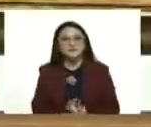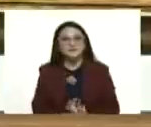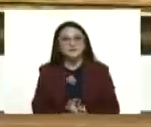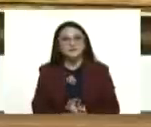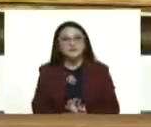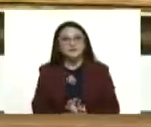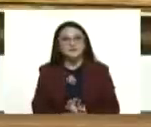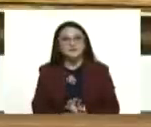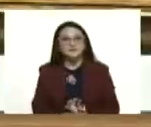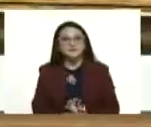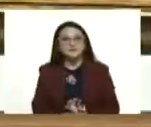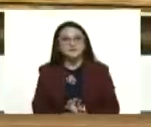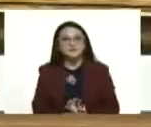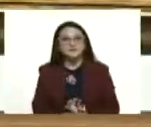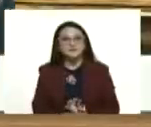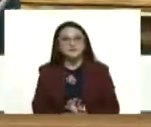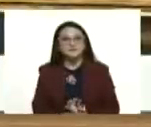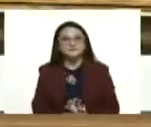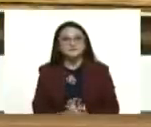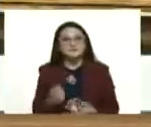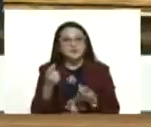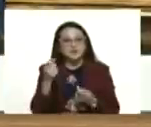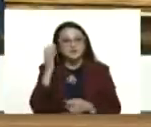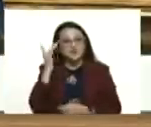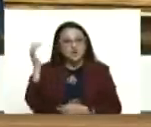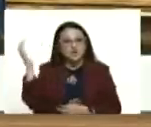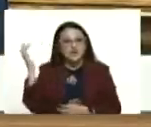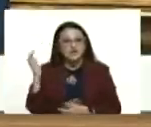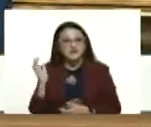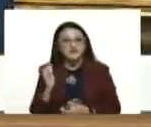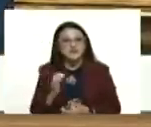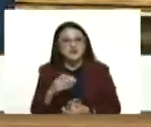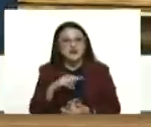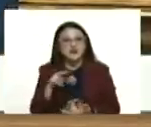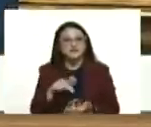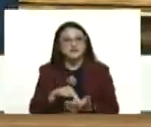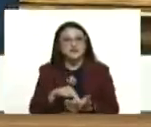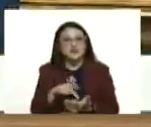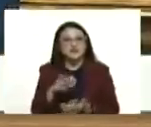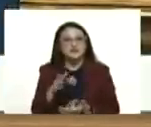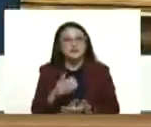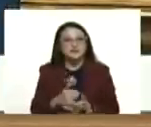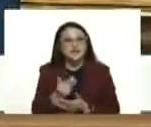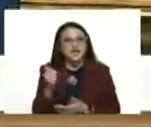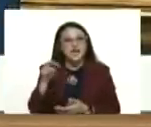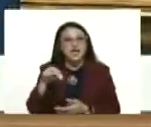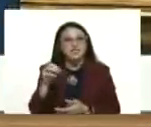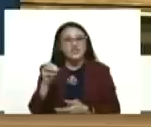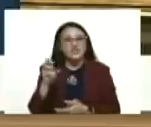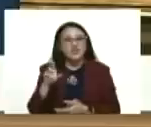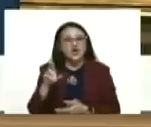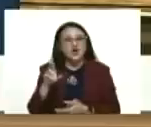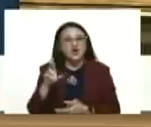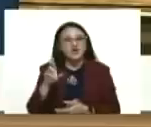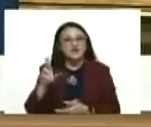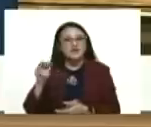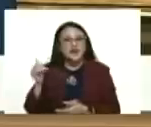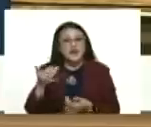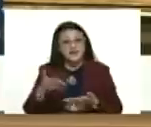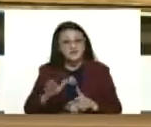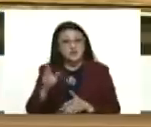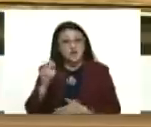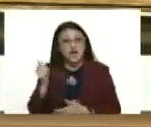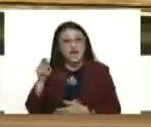Barquisimeto, jamás soñaría con tener una nacionalidad andorriana. Rafael Ramírez es de Andorra, nacido en